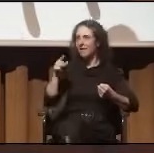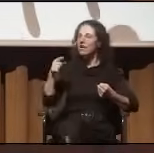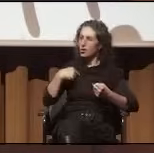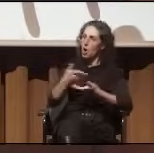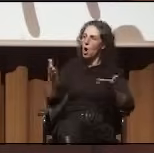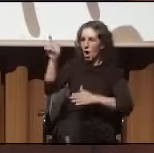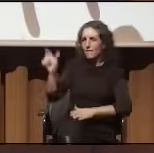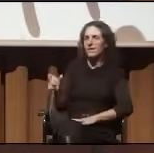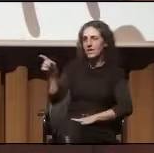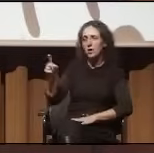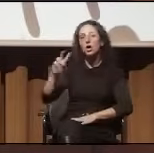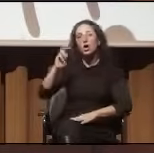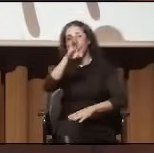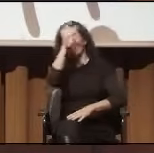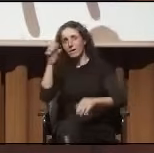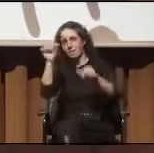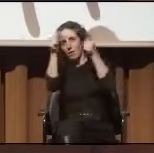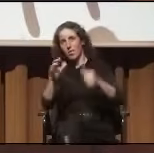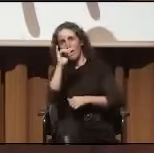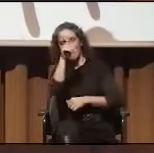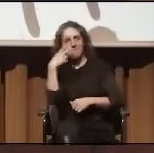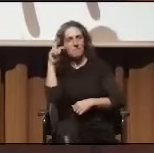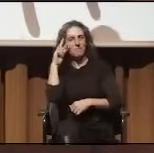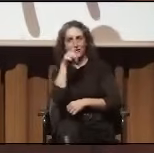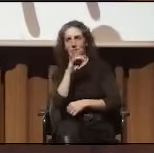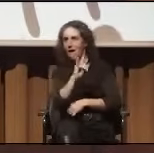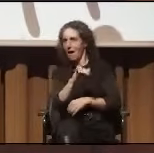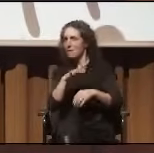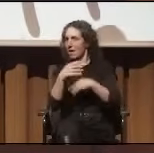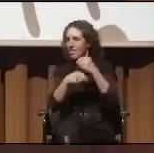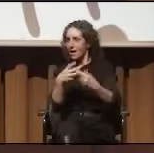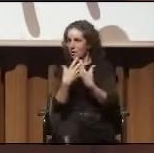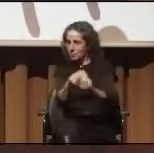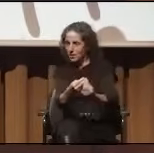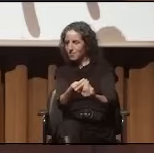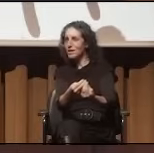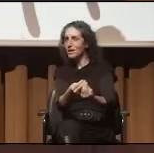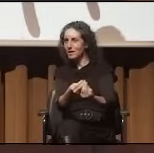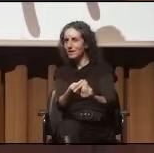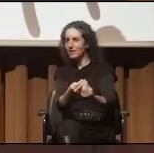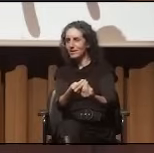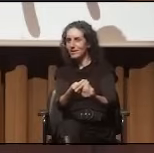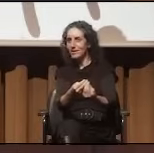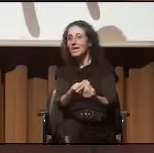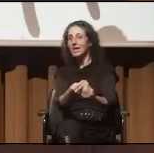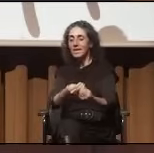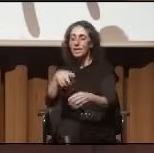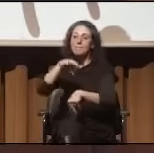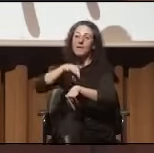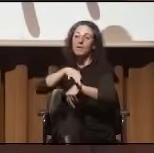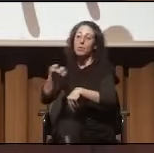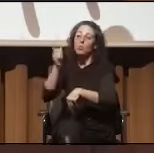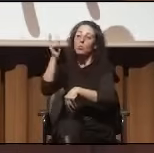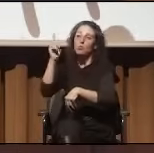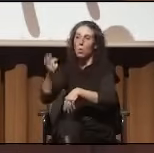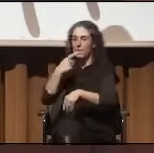que hay modelos en otros países donde hay unos expertos que hacen ese acompañamiento y el médico se dedica solamente a poner morfina y tal. Y nosotros estamos